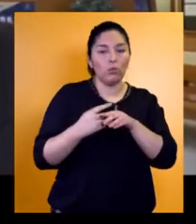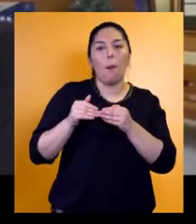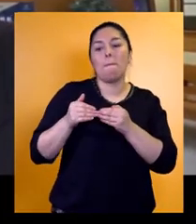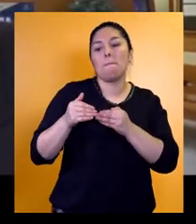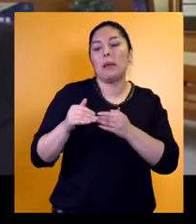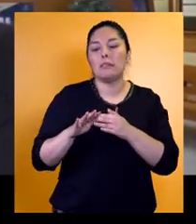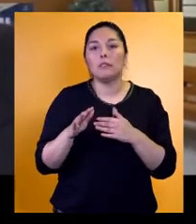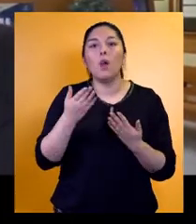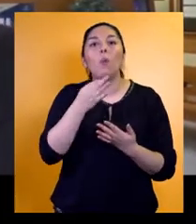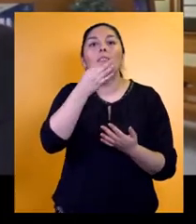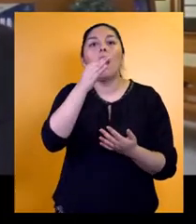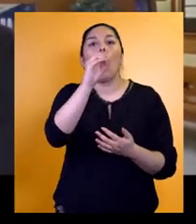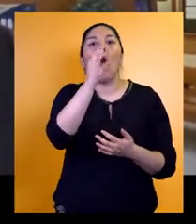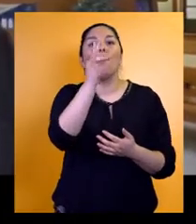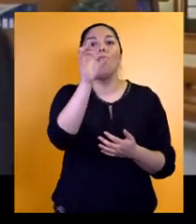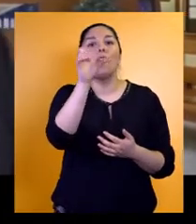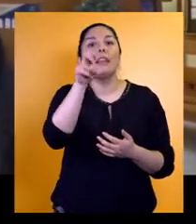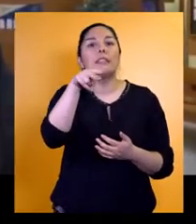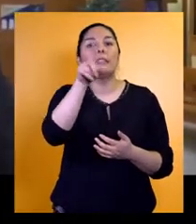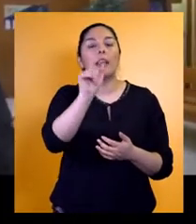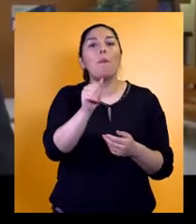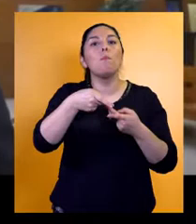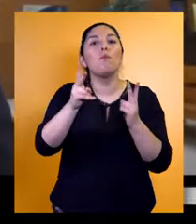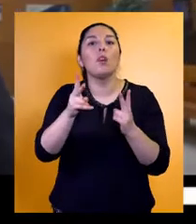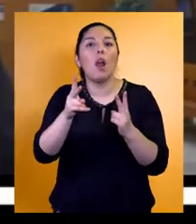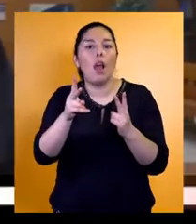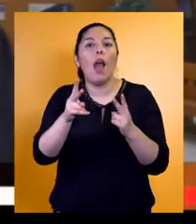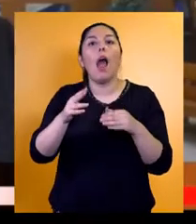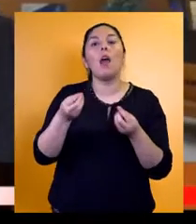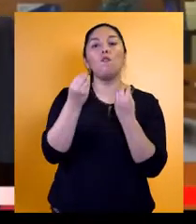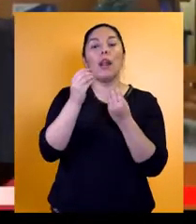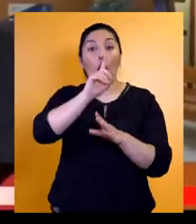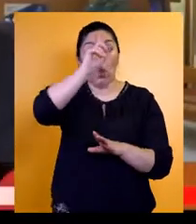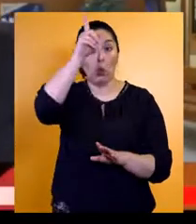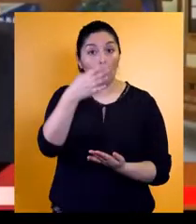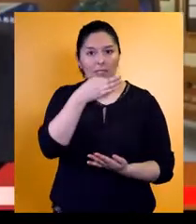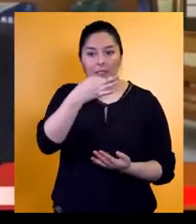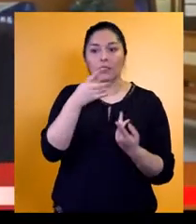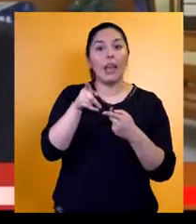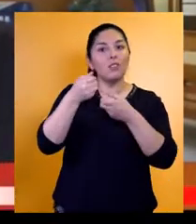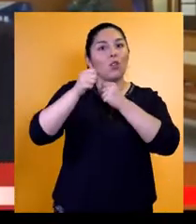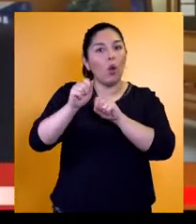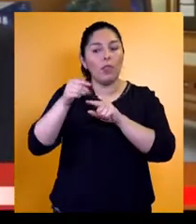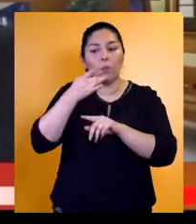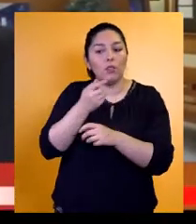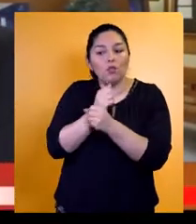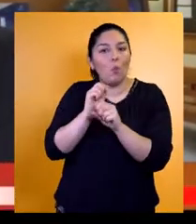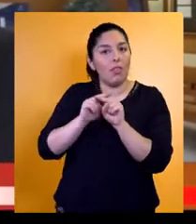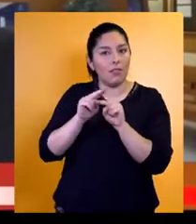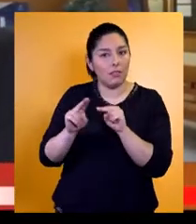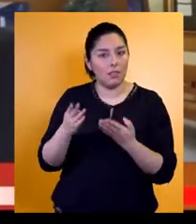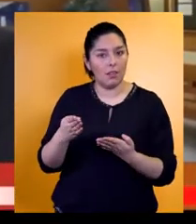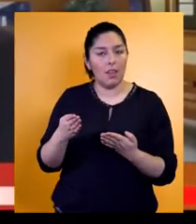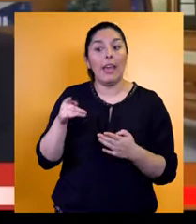de ofensas públicas al pudor y a las buenas costumbres, y esta defensa